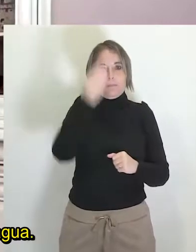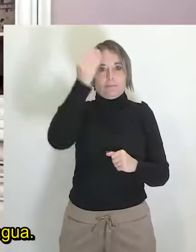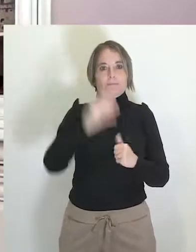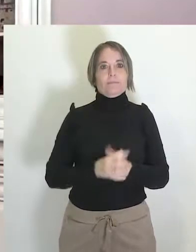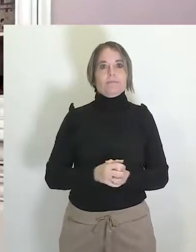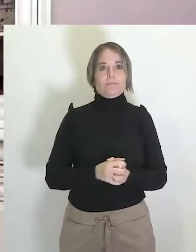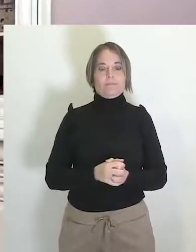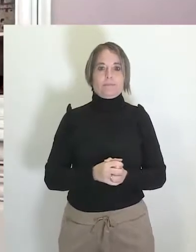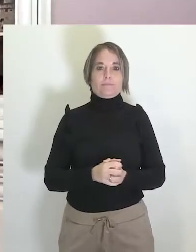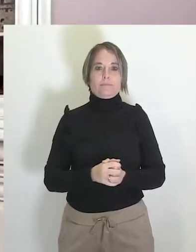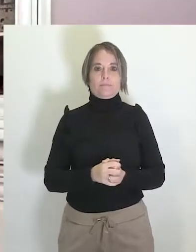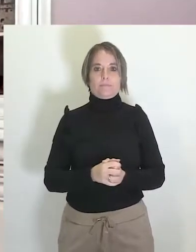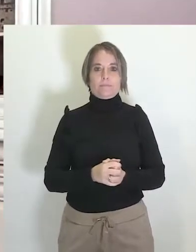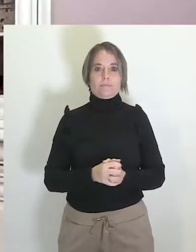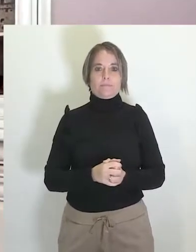Nicaragua.